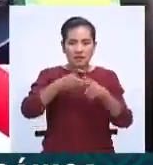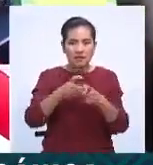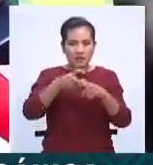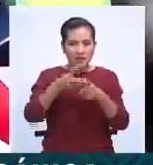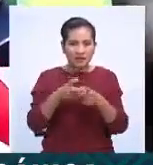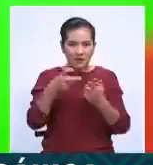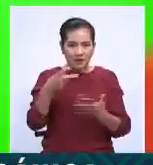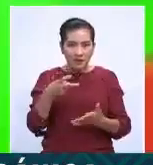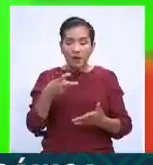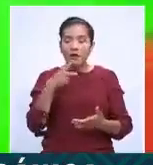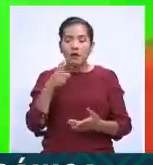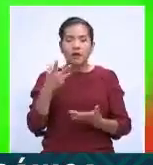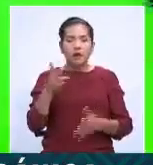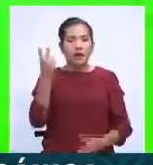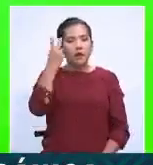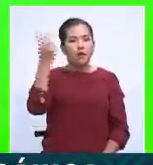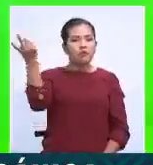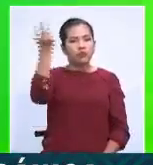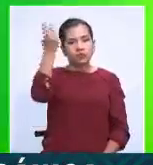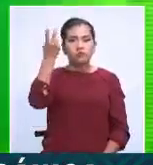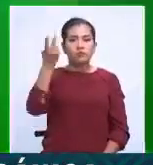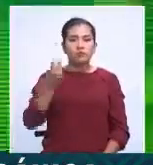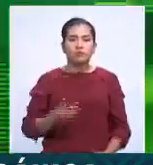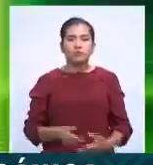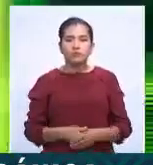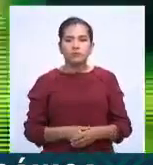de la cabeza.